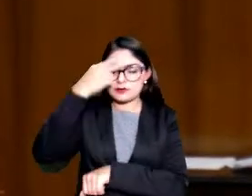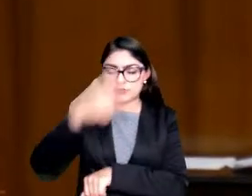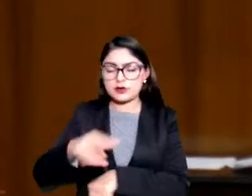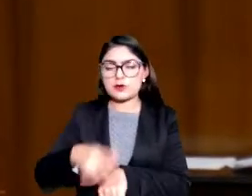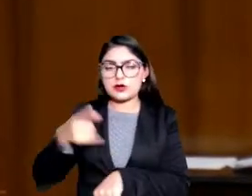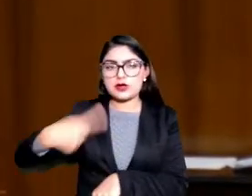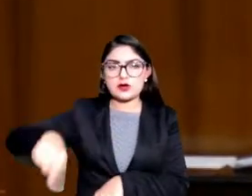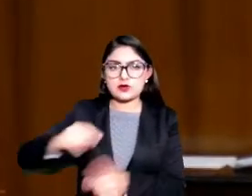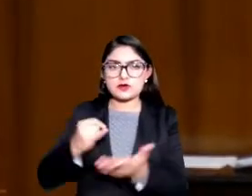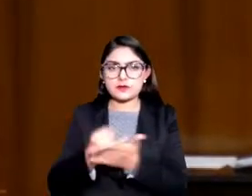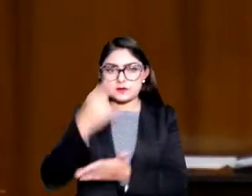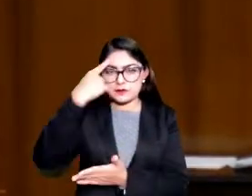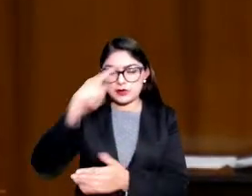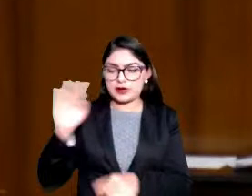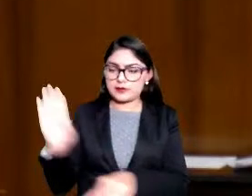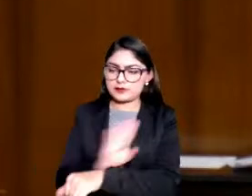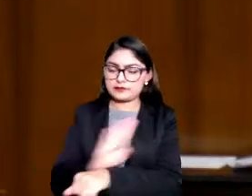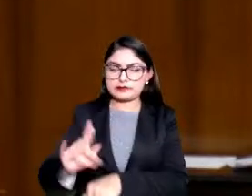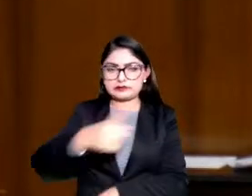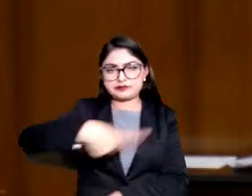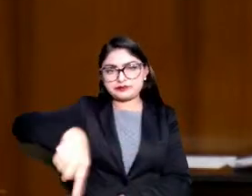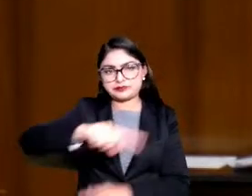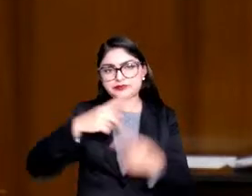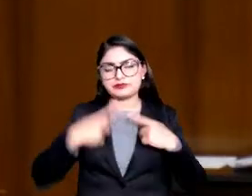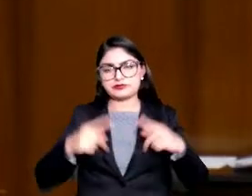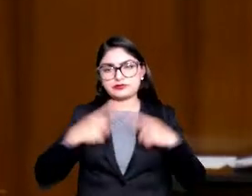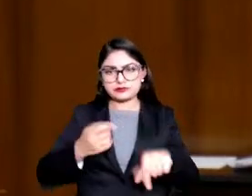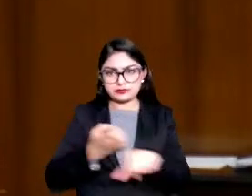las mexiquenses. Y quiero decirles que